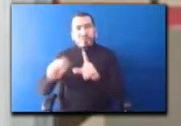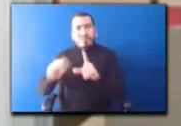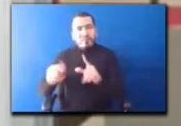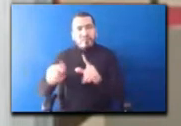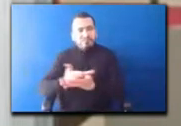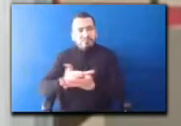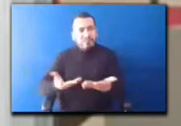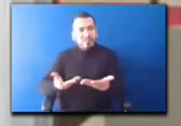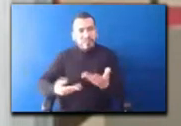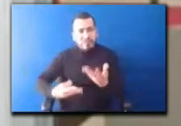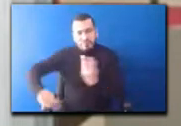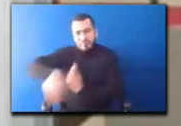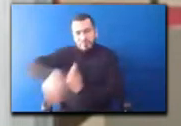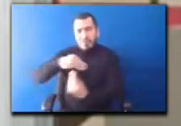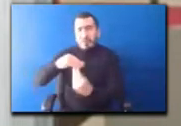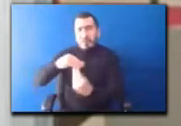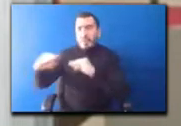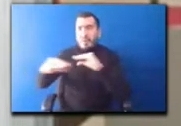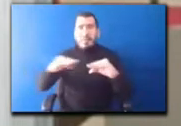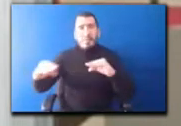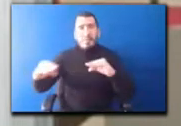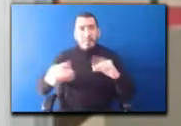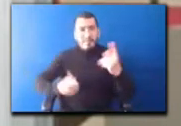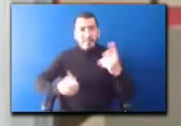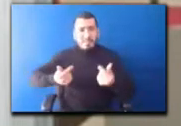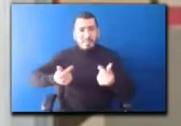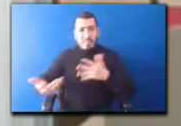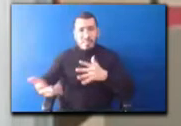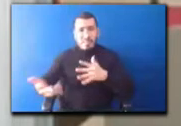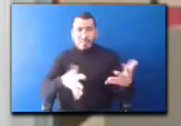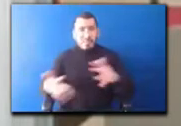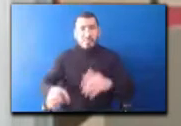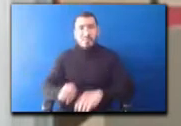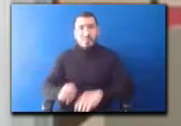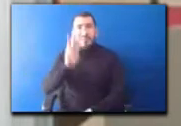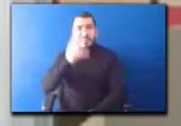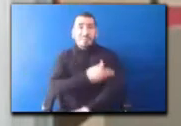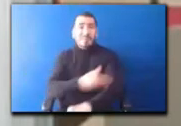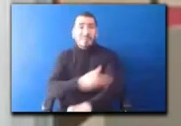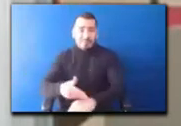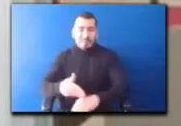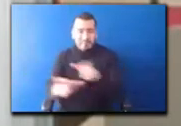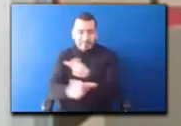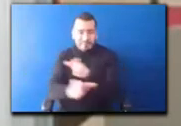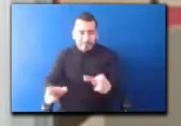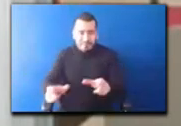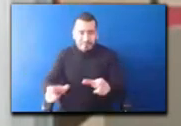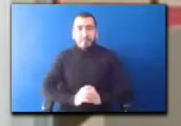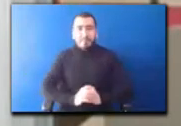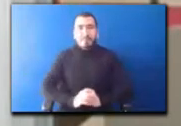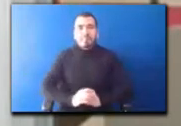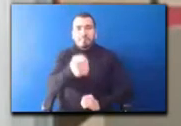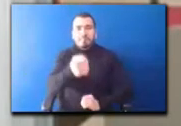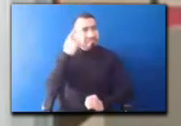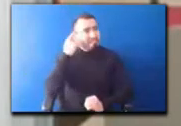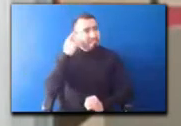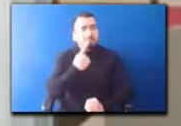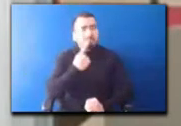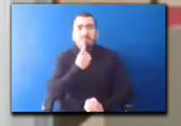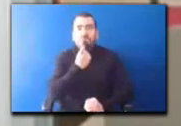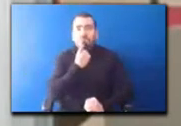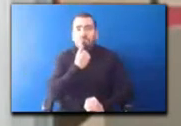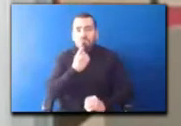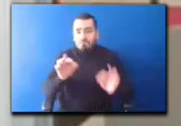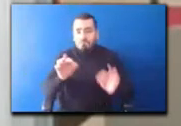sus operaciones financieras. Esto es un poco más del 3 millones de habitantes. ¿Qué quiere decir esto con estas cifras? Hay una oportunidad